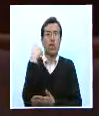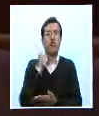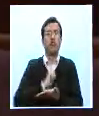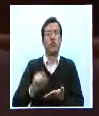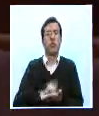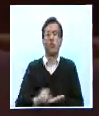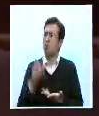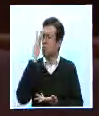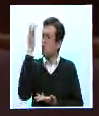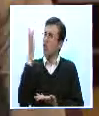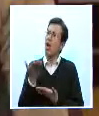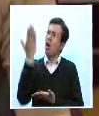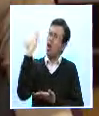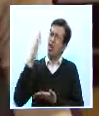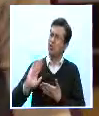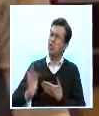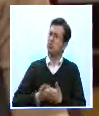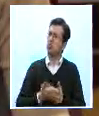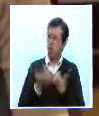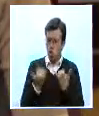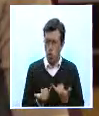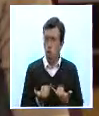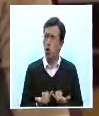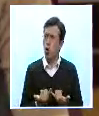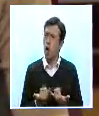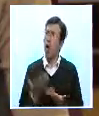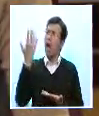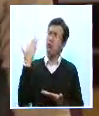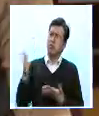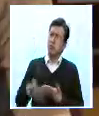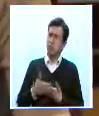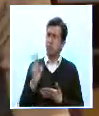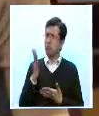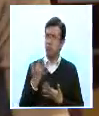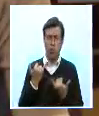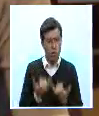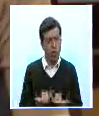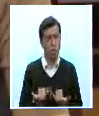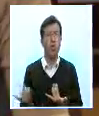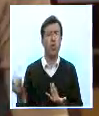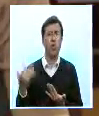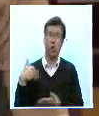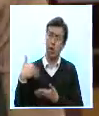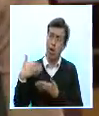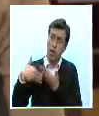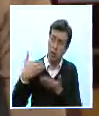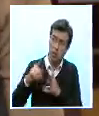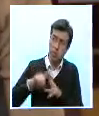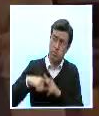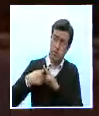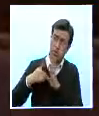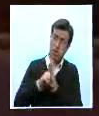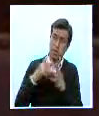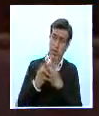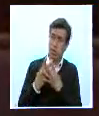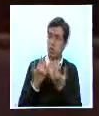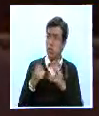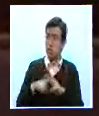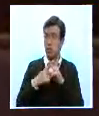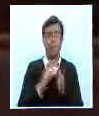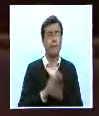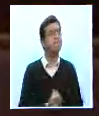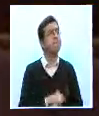porque no se lo consideró en su momento y se presenta ahora de bueno de pocos dijo poco tiempo después de la vigencia del coi bueno si bien es cierto